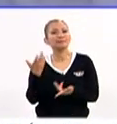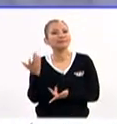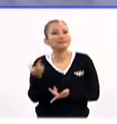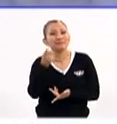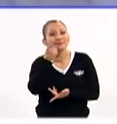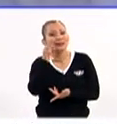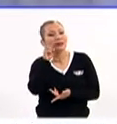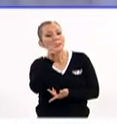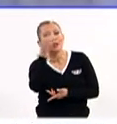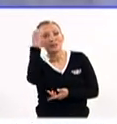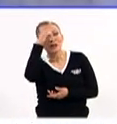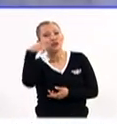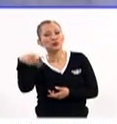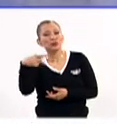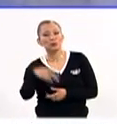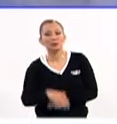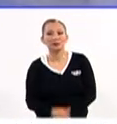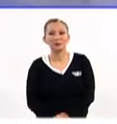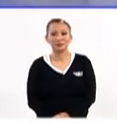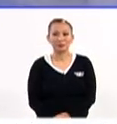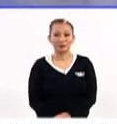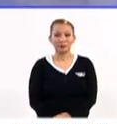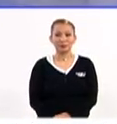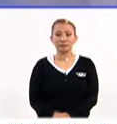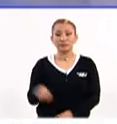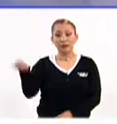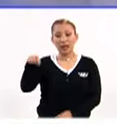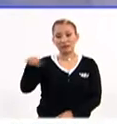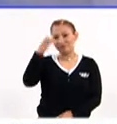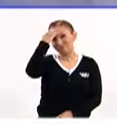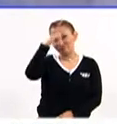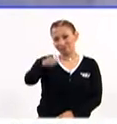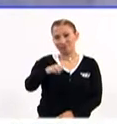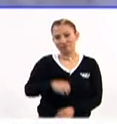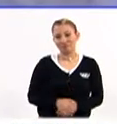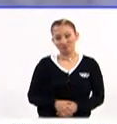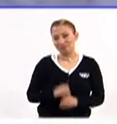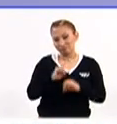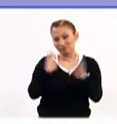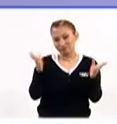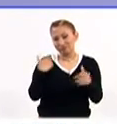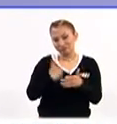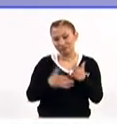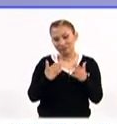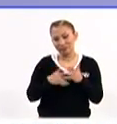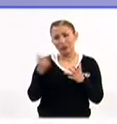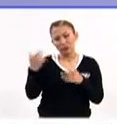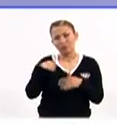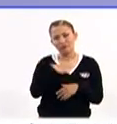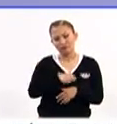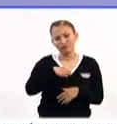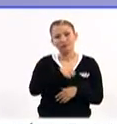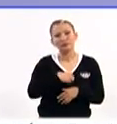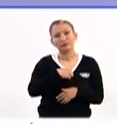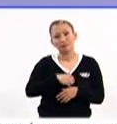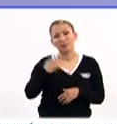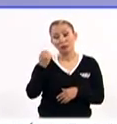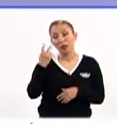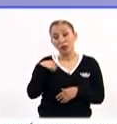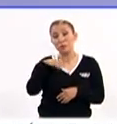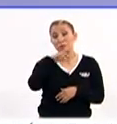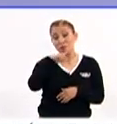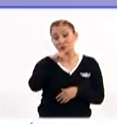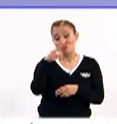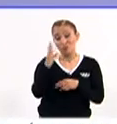¿Cómo han vivido esta experiencia contigo? Bueno, ellos me extrañan, obvio, pero están contentos y dentro de poco